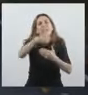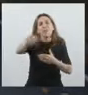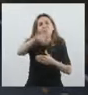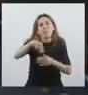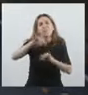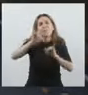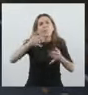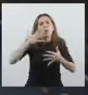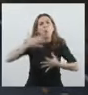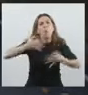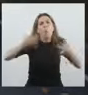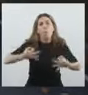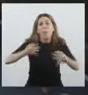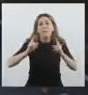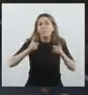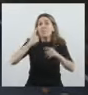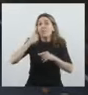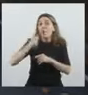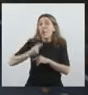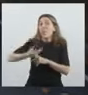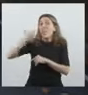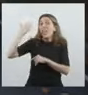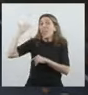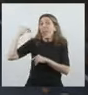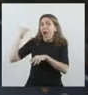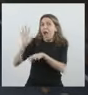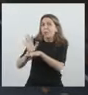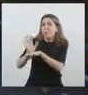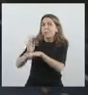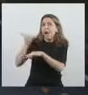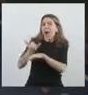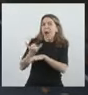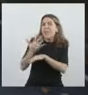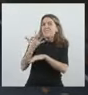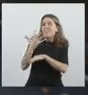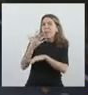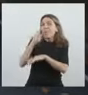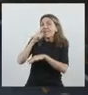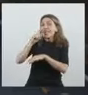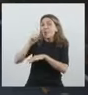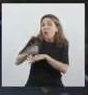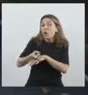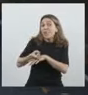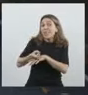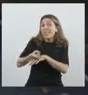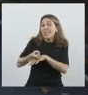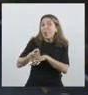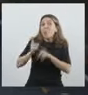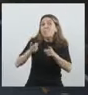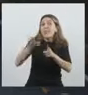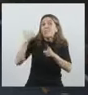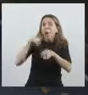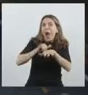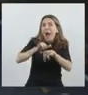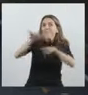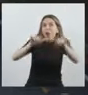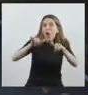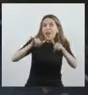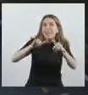de oírme, aquella vez cayeron el 57% de las reservas que se habían hecho para salir del